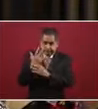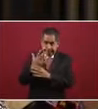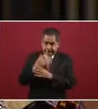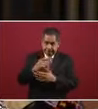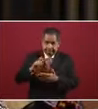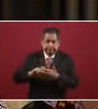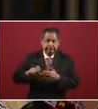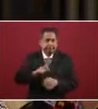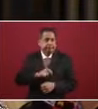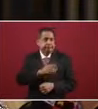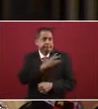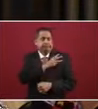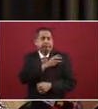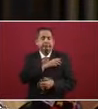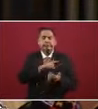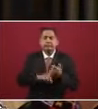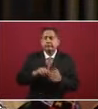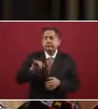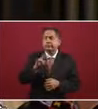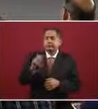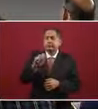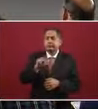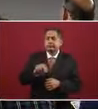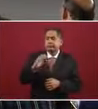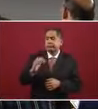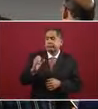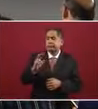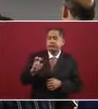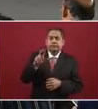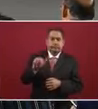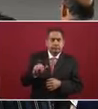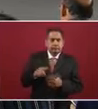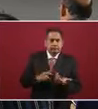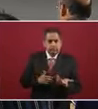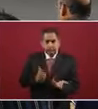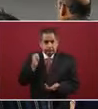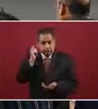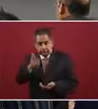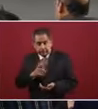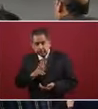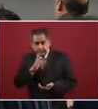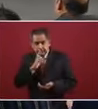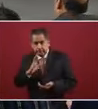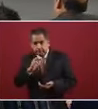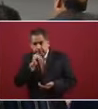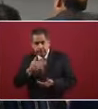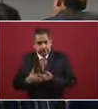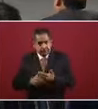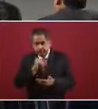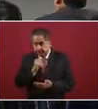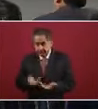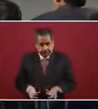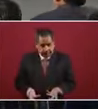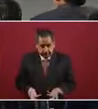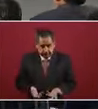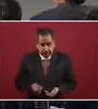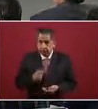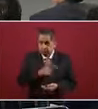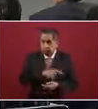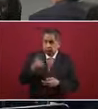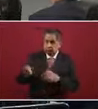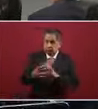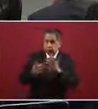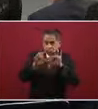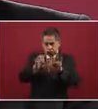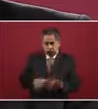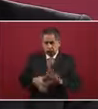del teniente Iván Cabrera Reyes. No ha tenido ningún avance. Él le está explicando